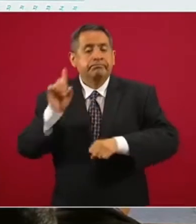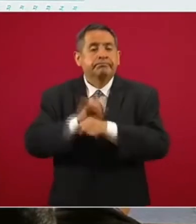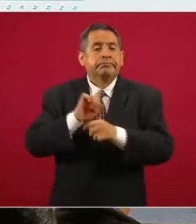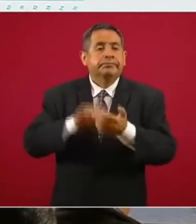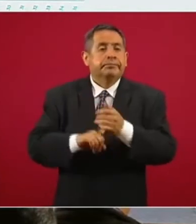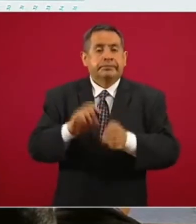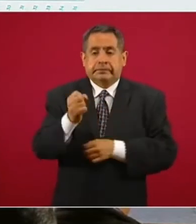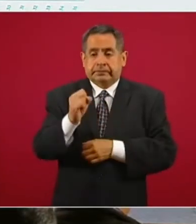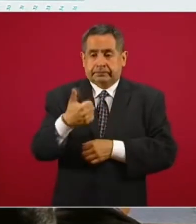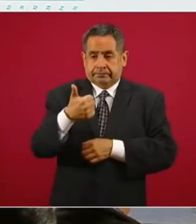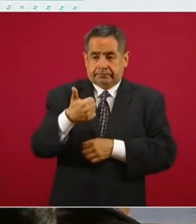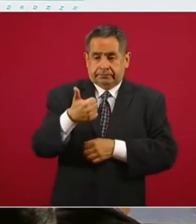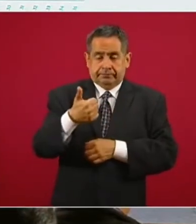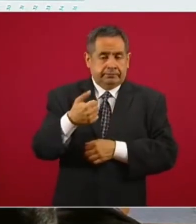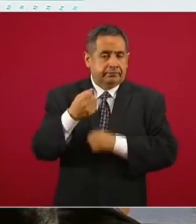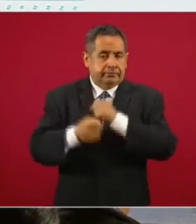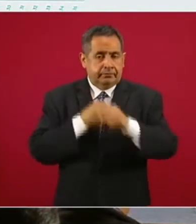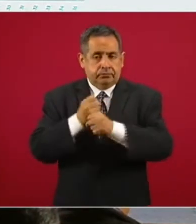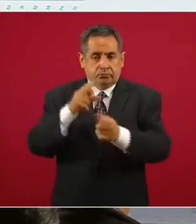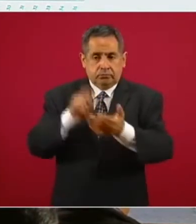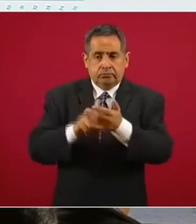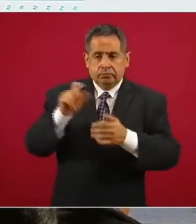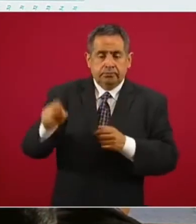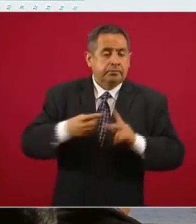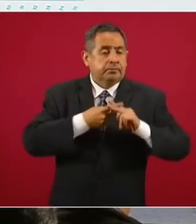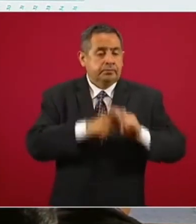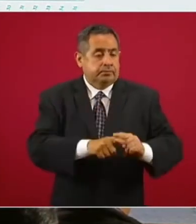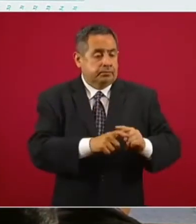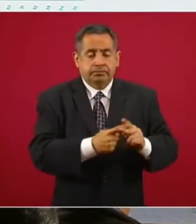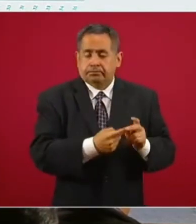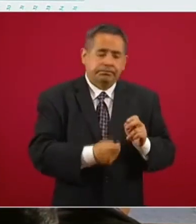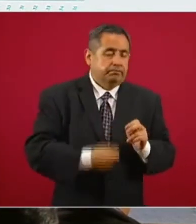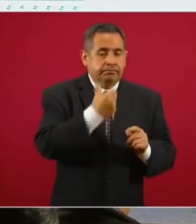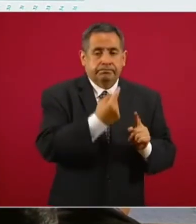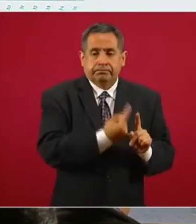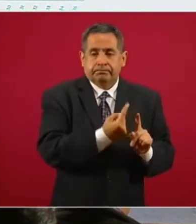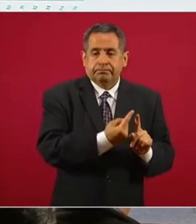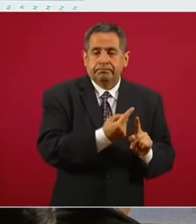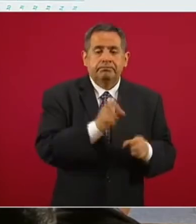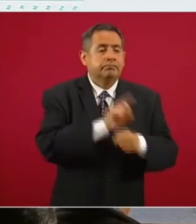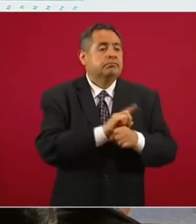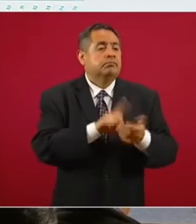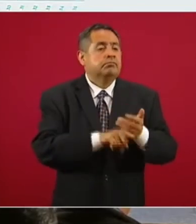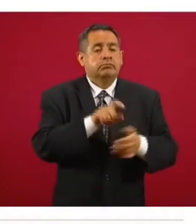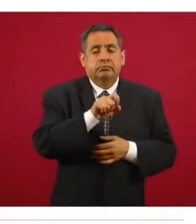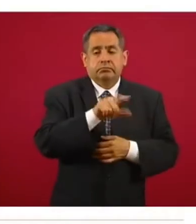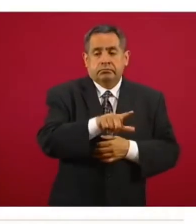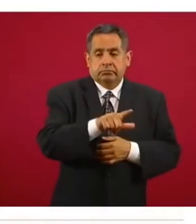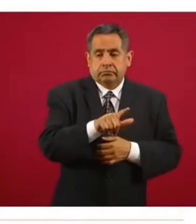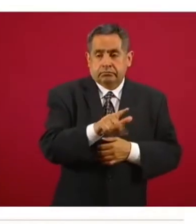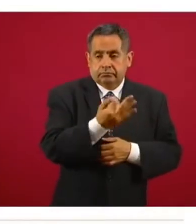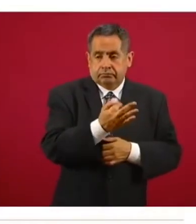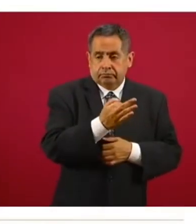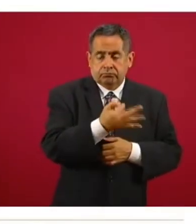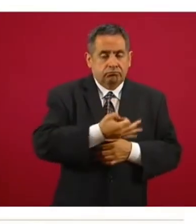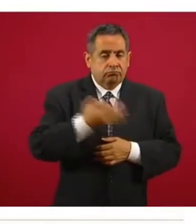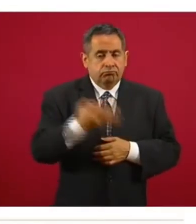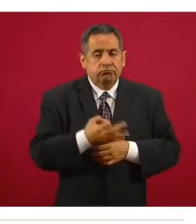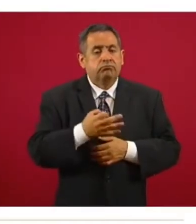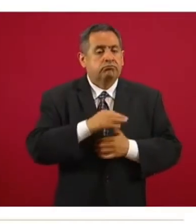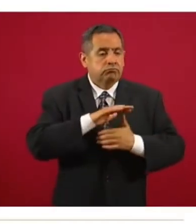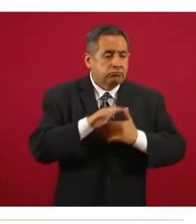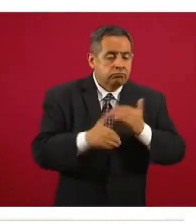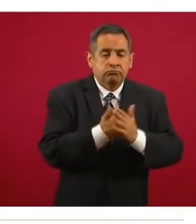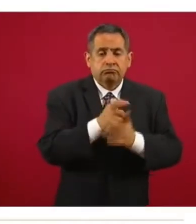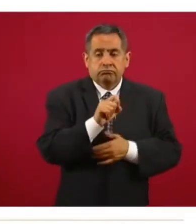de septiembre de 2020, empezando con el primer caso que ocurrió el 27 de febrero y se confirmó la madrugada